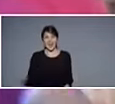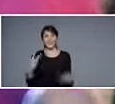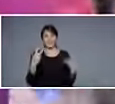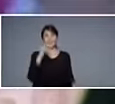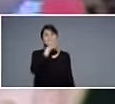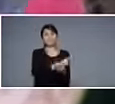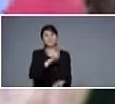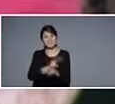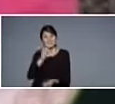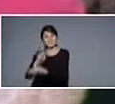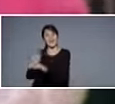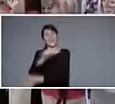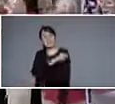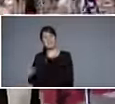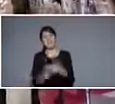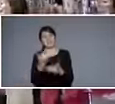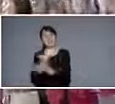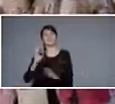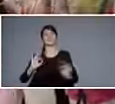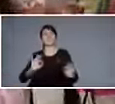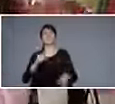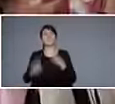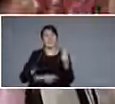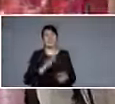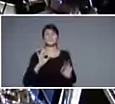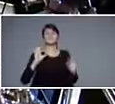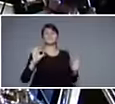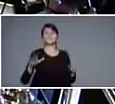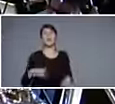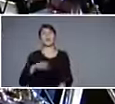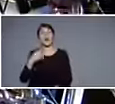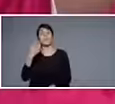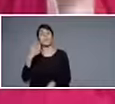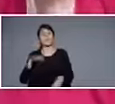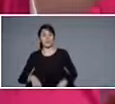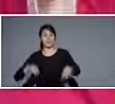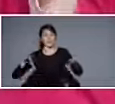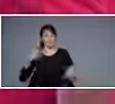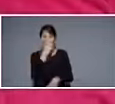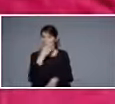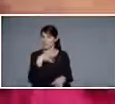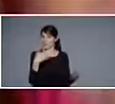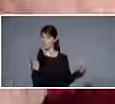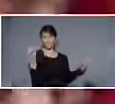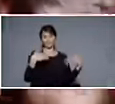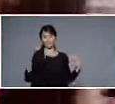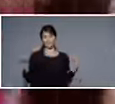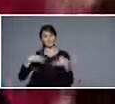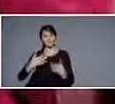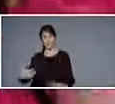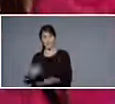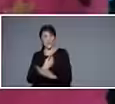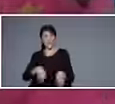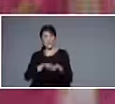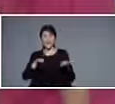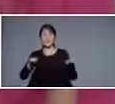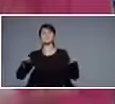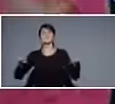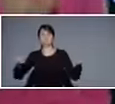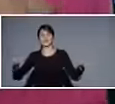enano cada día de la semana. Que la princesa ya no existe ni en cuento. Todas